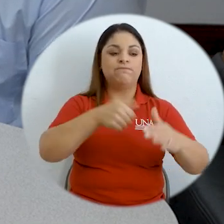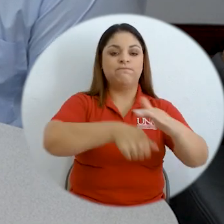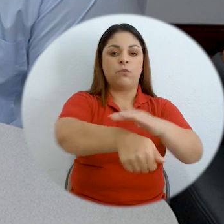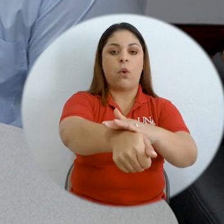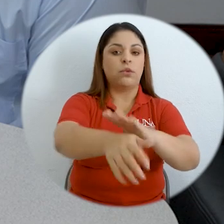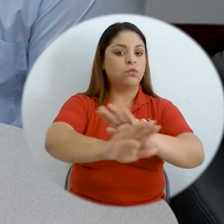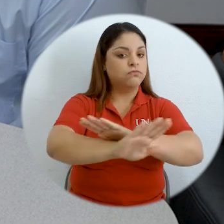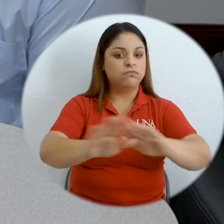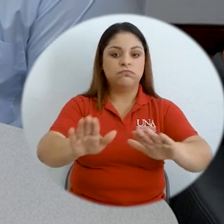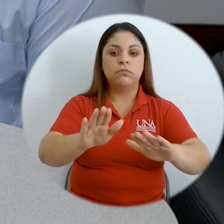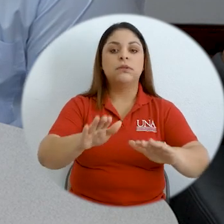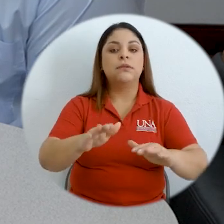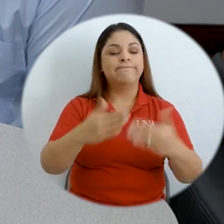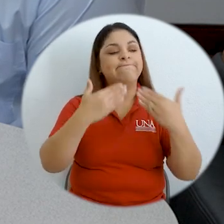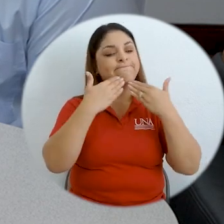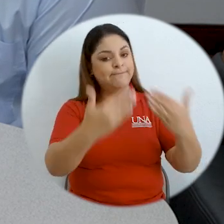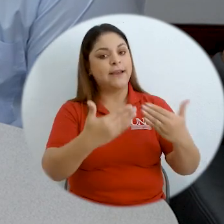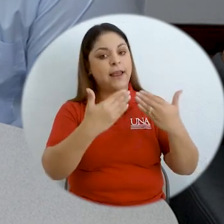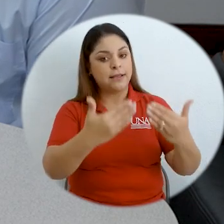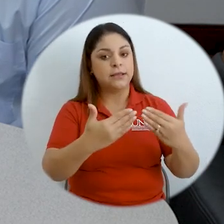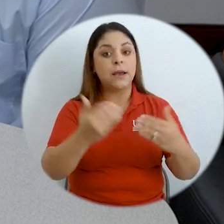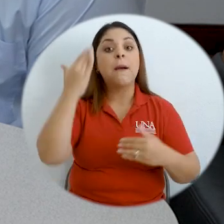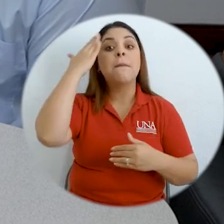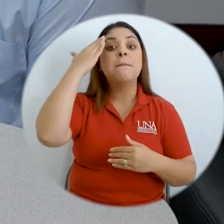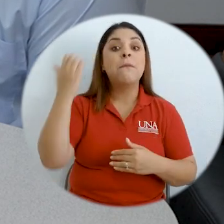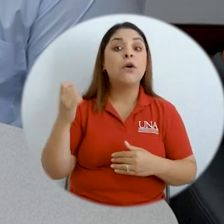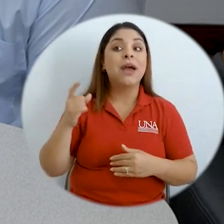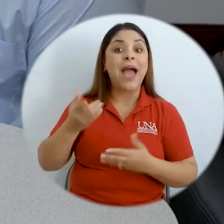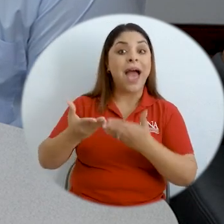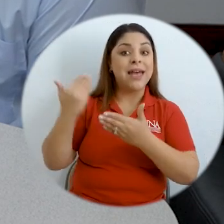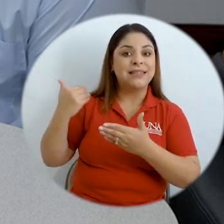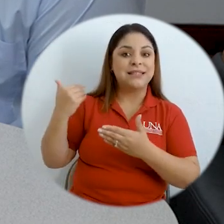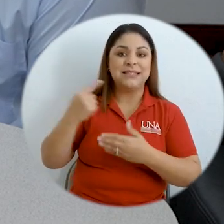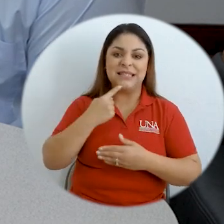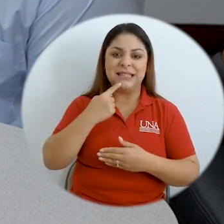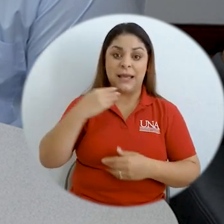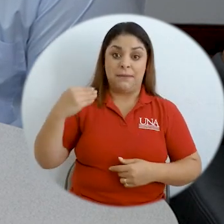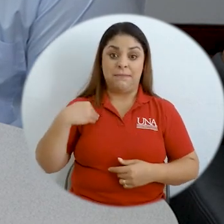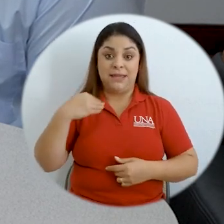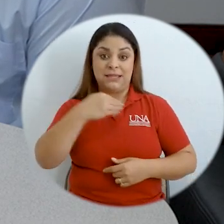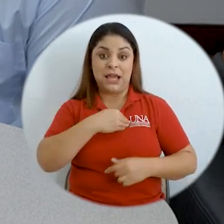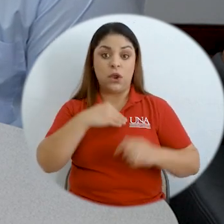que simple y sencillamente el Ministerio de Educación administrara los